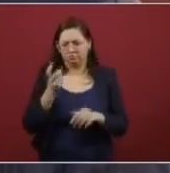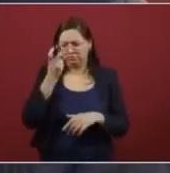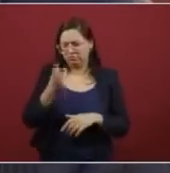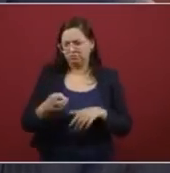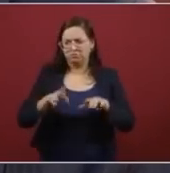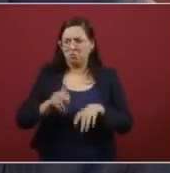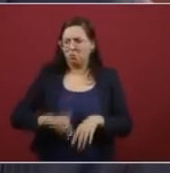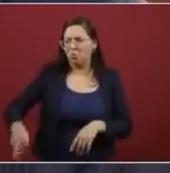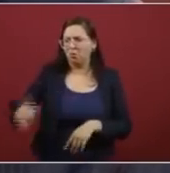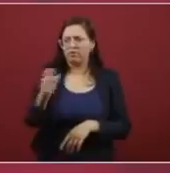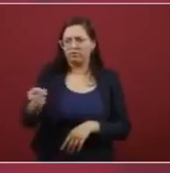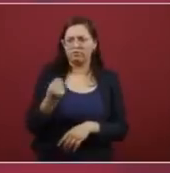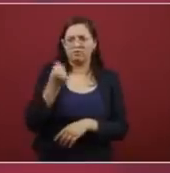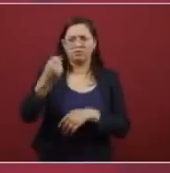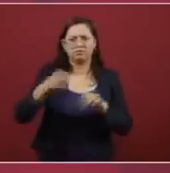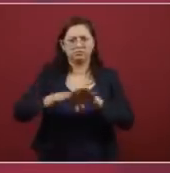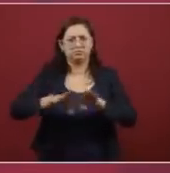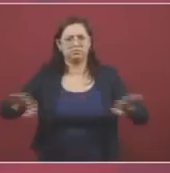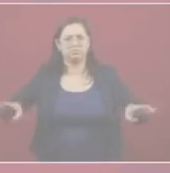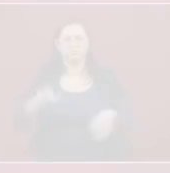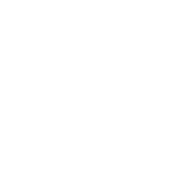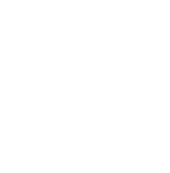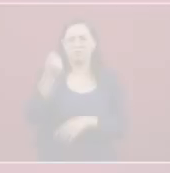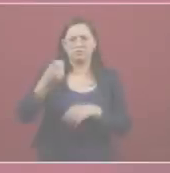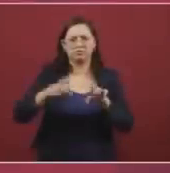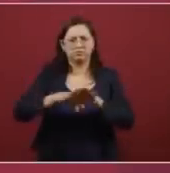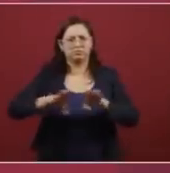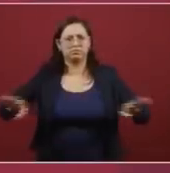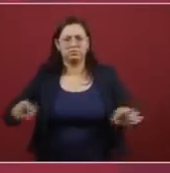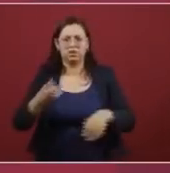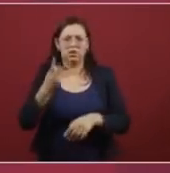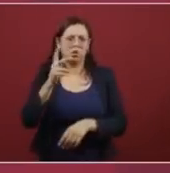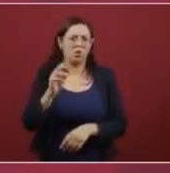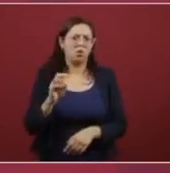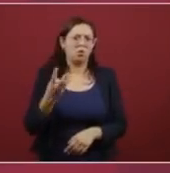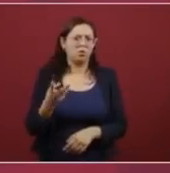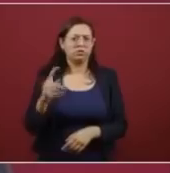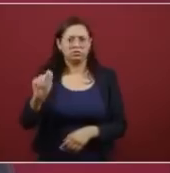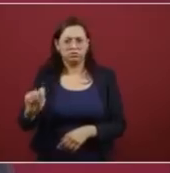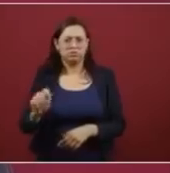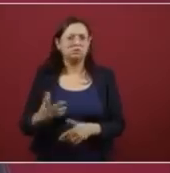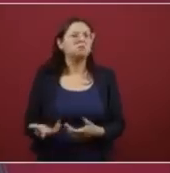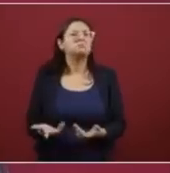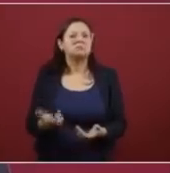un derecho del Ejecutivo volver a mandar la misma. Se trata de senadores